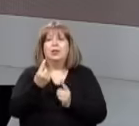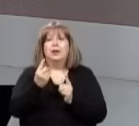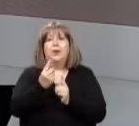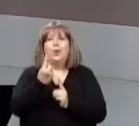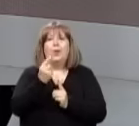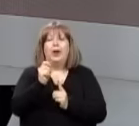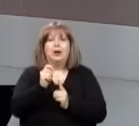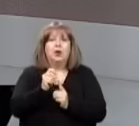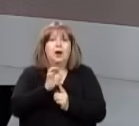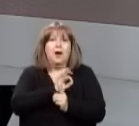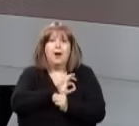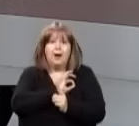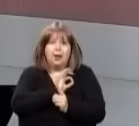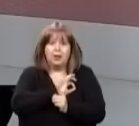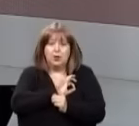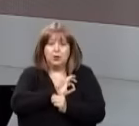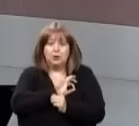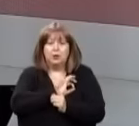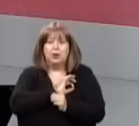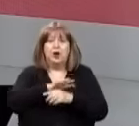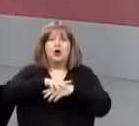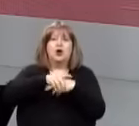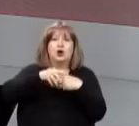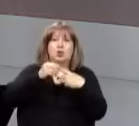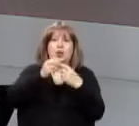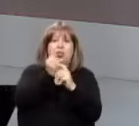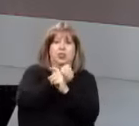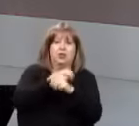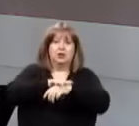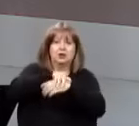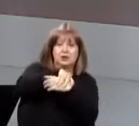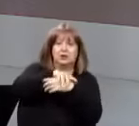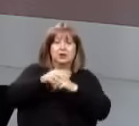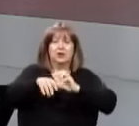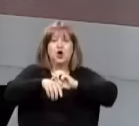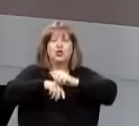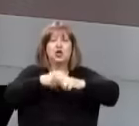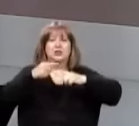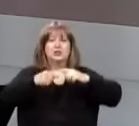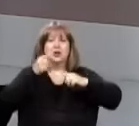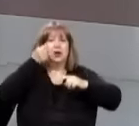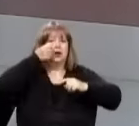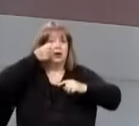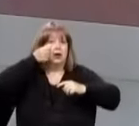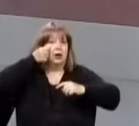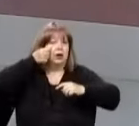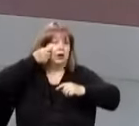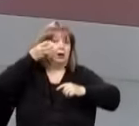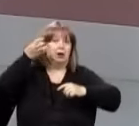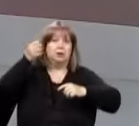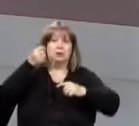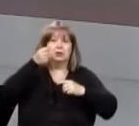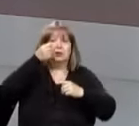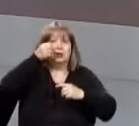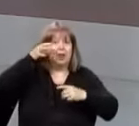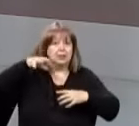persistencia también. Claro, llegaba a veces quebrado, estaba fracturado el niño. Hay una imagen que a mí me estremece muchísimo de Lucio, que